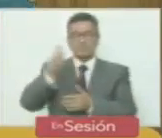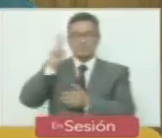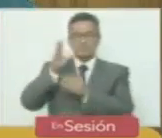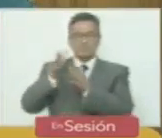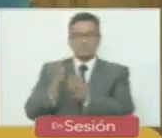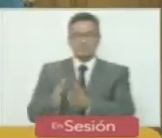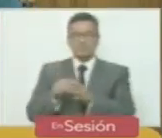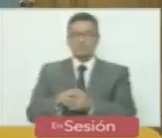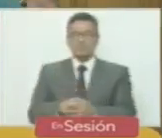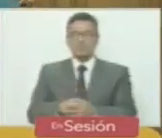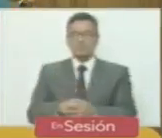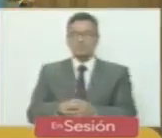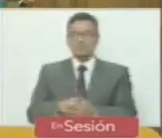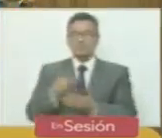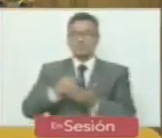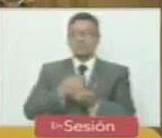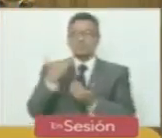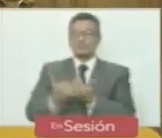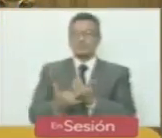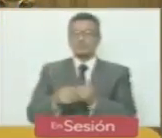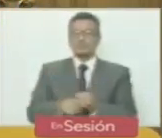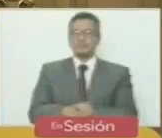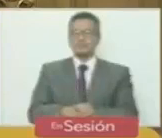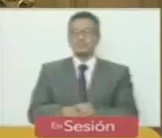venezolano, un proyecto de acuerdo